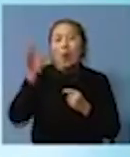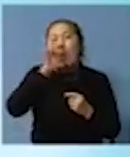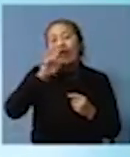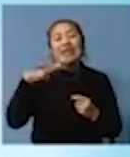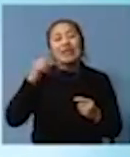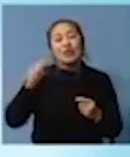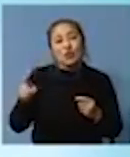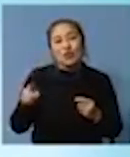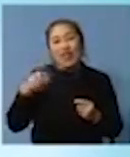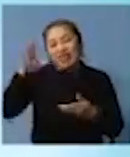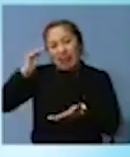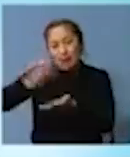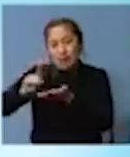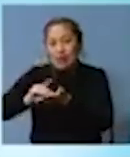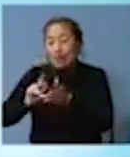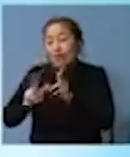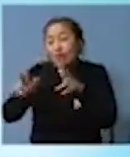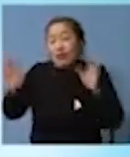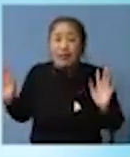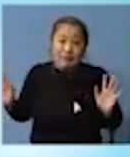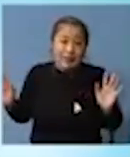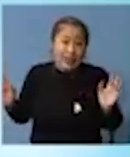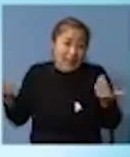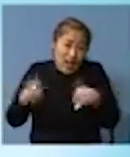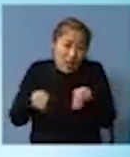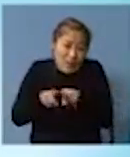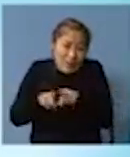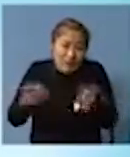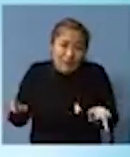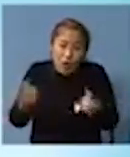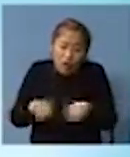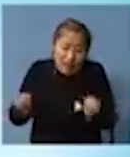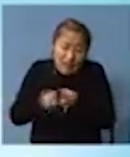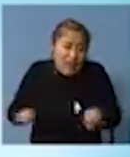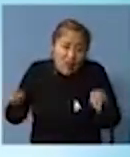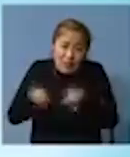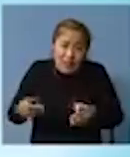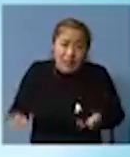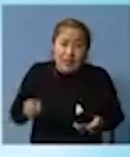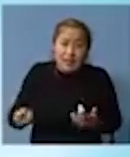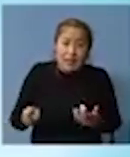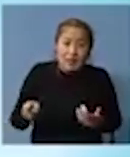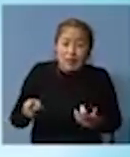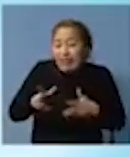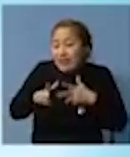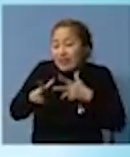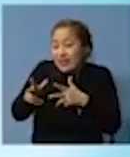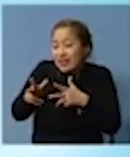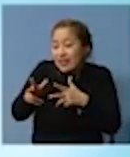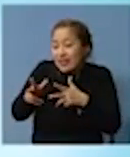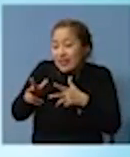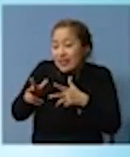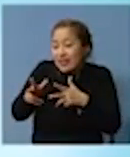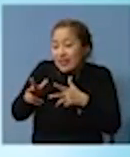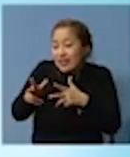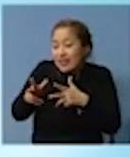de su hija. Exacto. Y todos dijimos... Bueno, al final es lo mismo que siempre, o sea, lo mismo de decir yo quiero